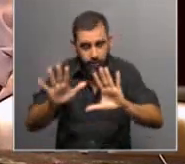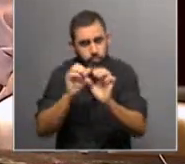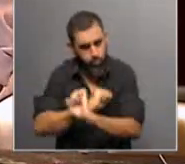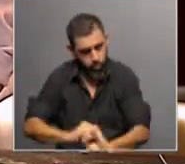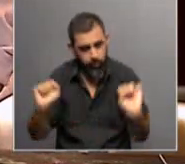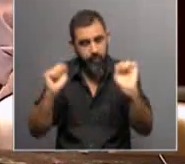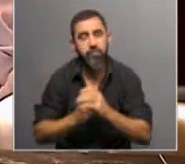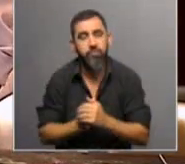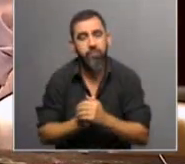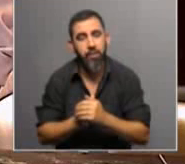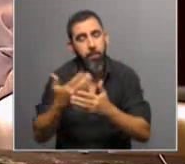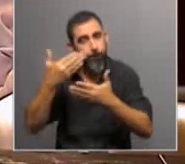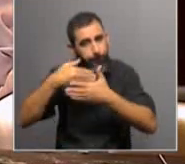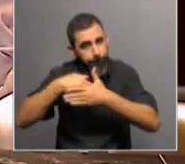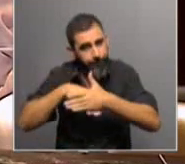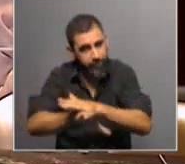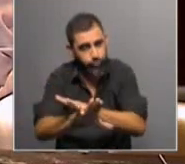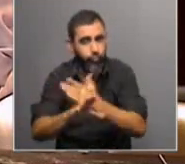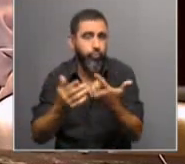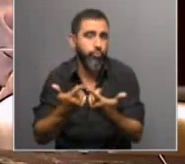permiten. Impresiones,